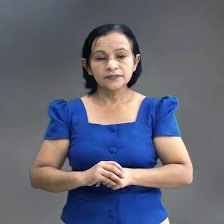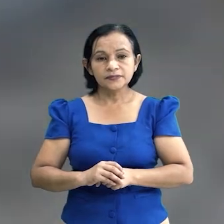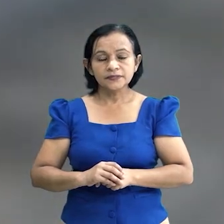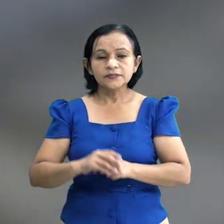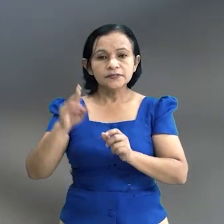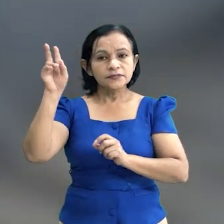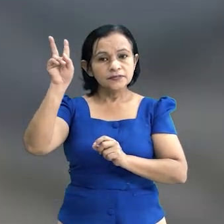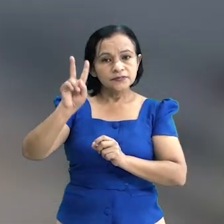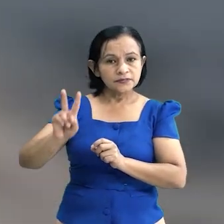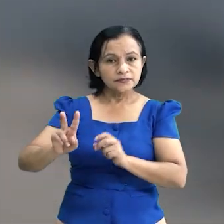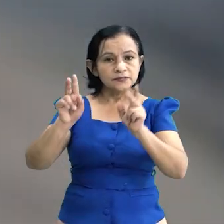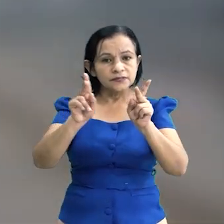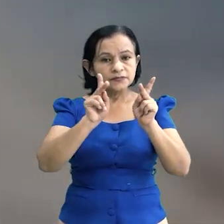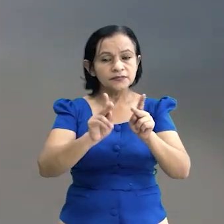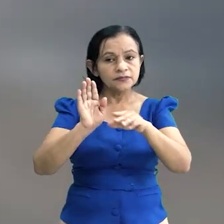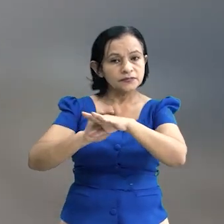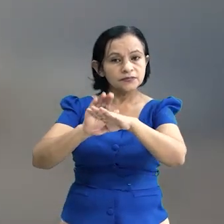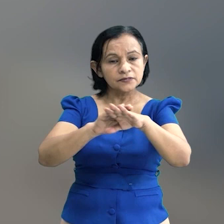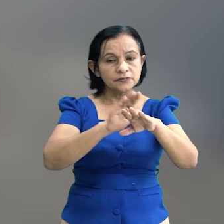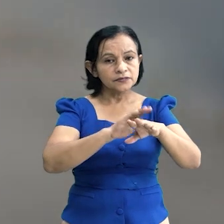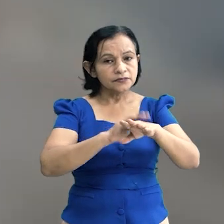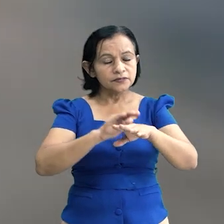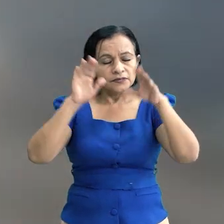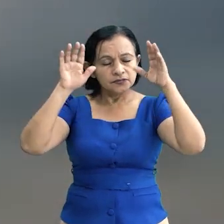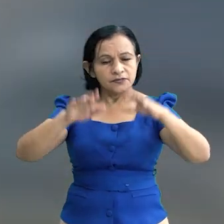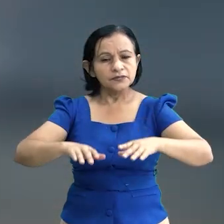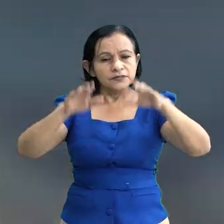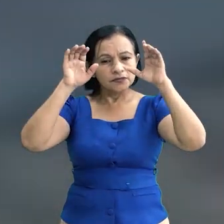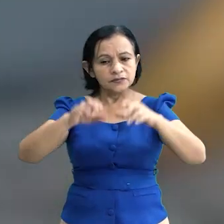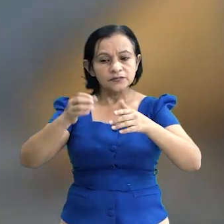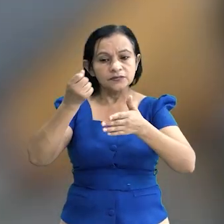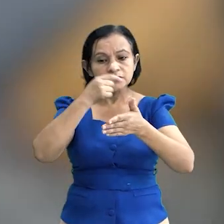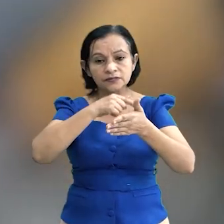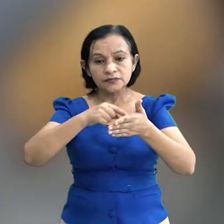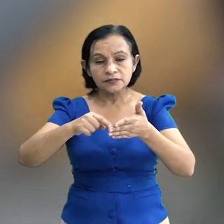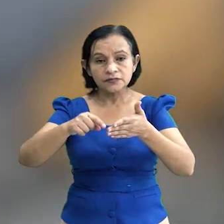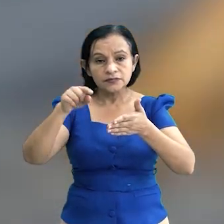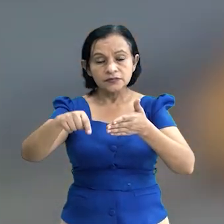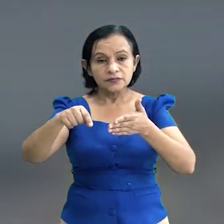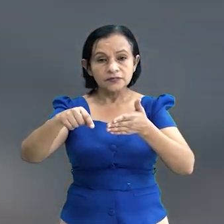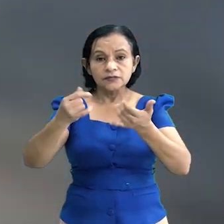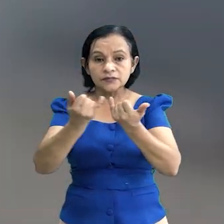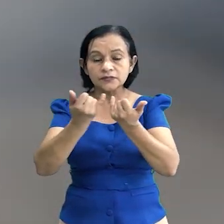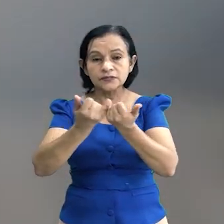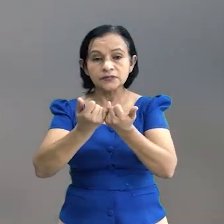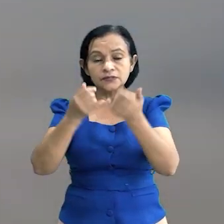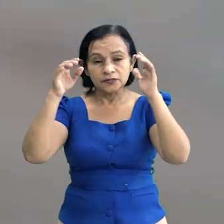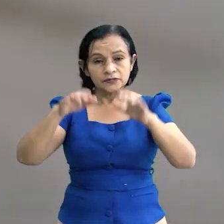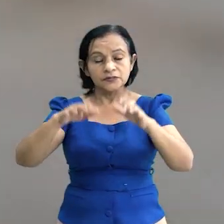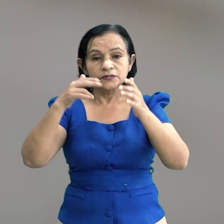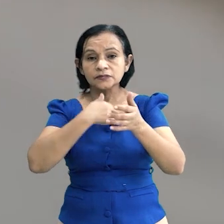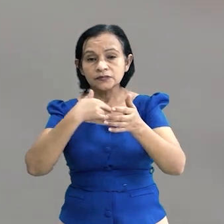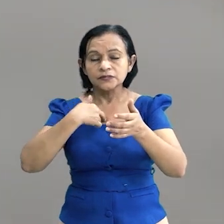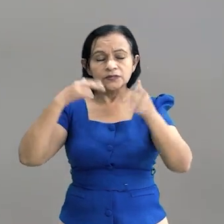En Venezuela, las autoridades han advertido que el sistema de lluvias que comenzó esta semana, convertido en una depresión tropical,